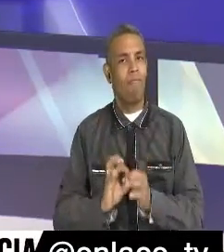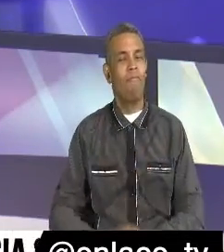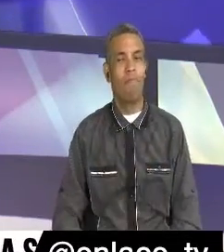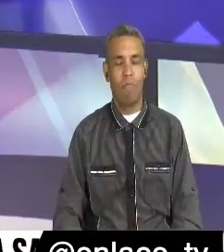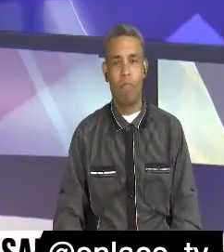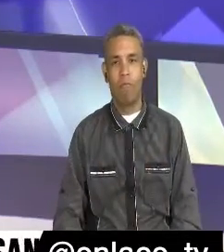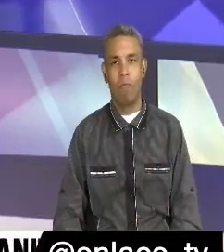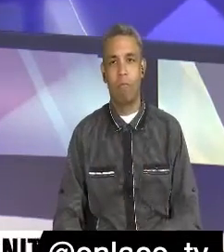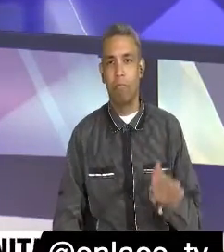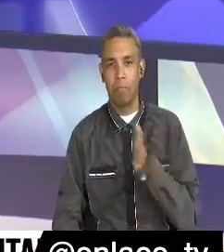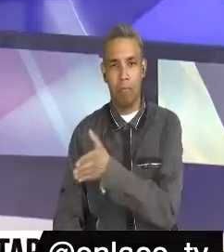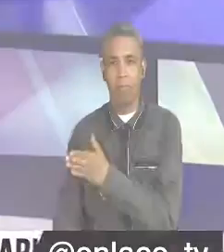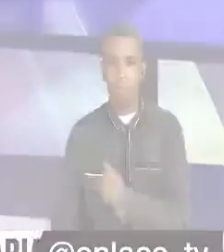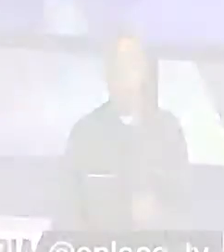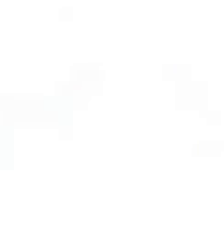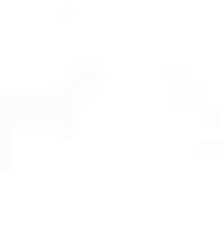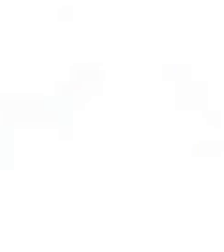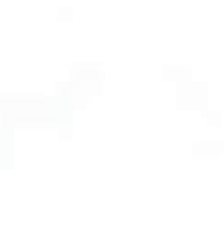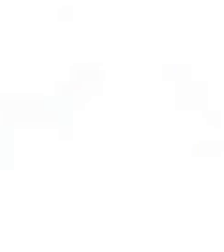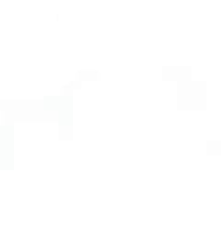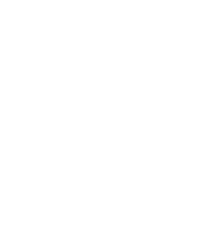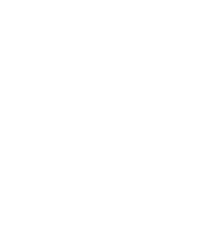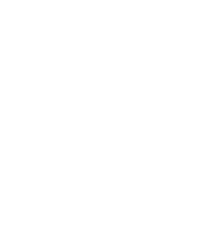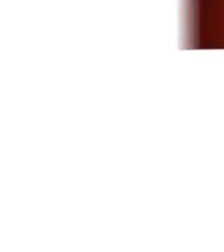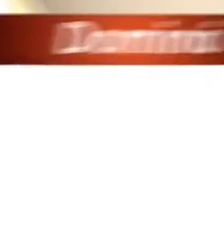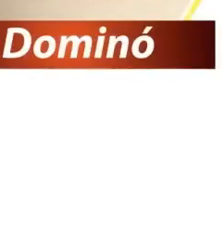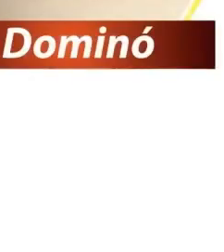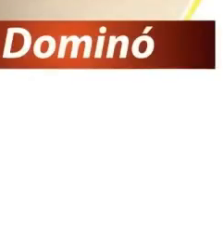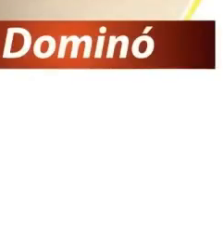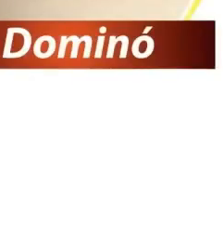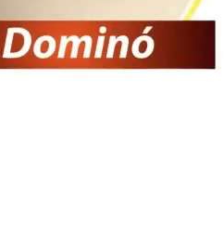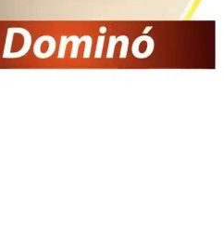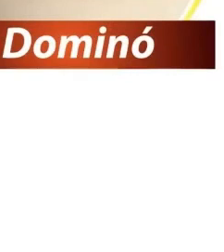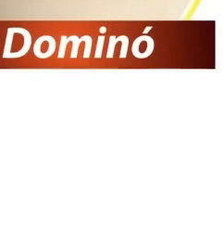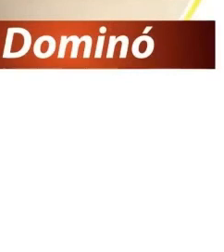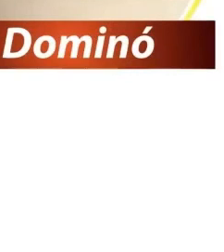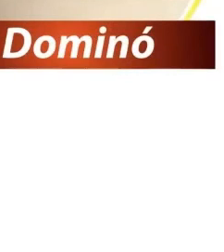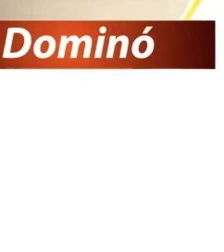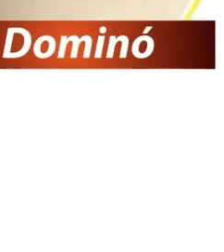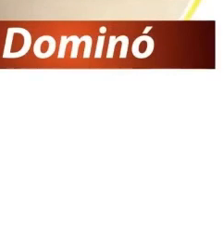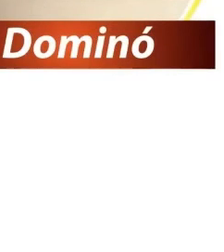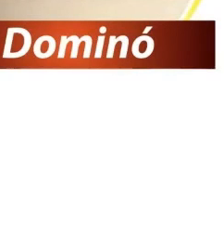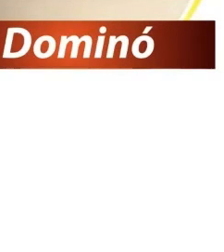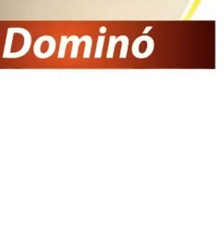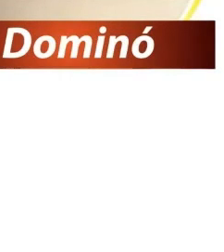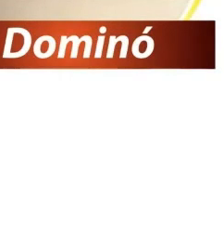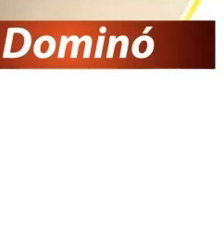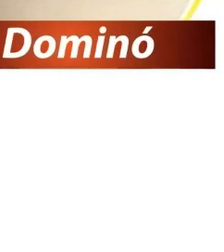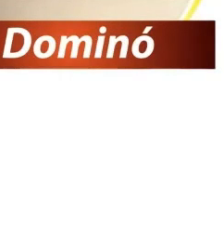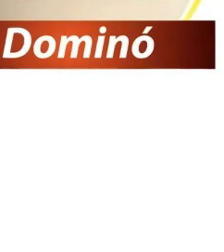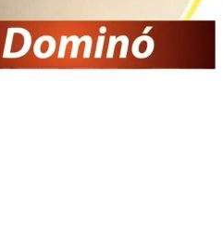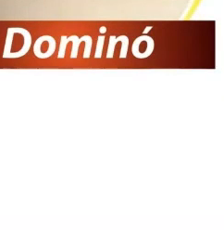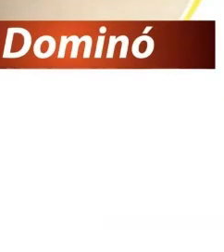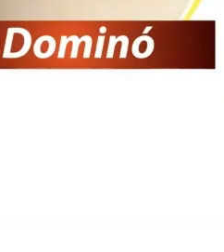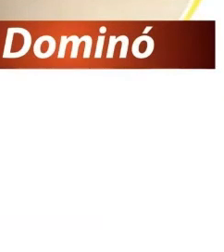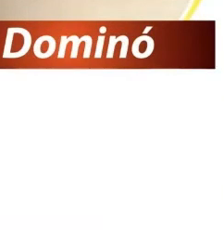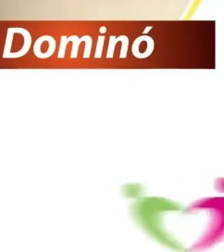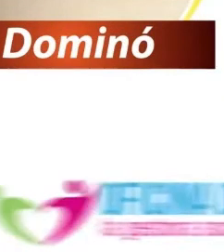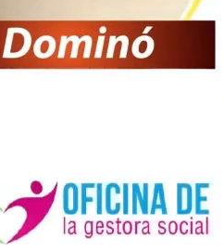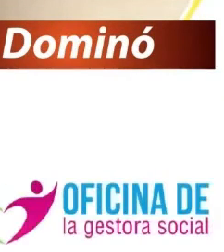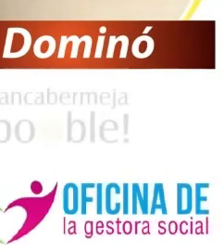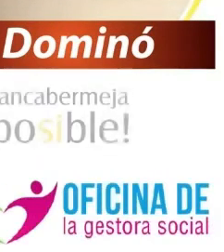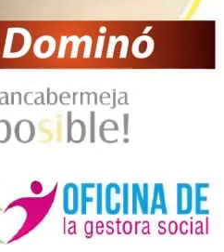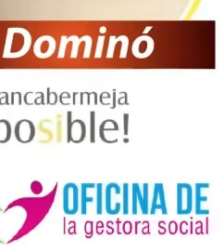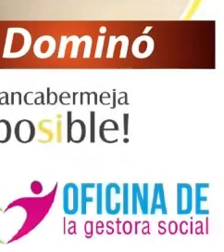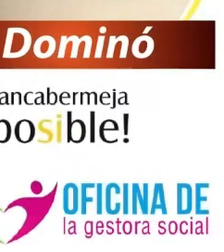Dominó, ajedrez y tardes en familia, mi San Silvestre. Aprende y practica con instructores todos los domingos en el Centro Comercial San Silvestre,